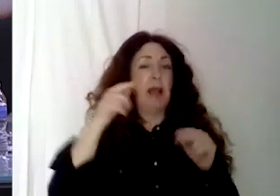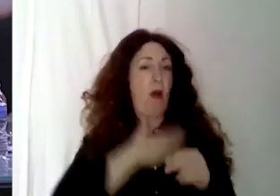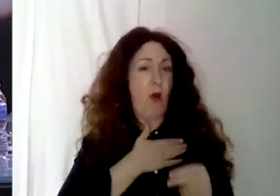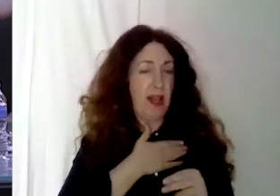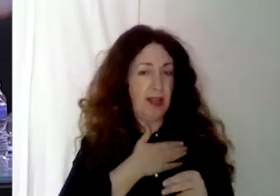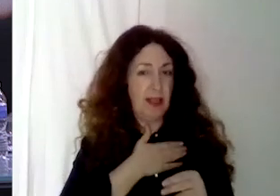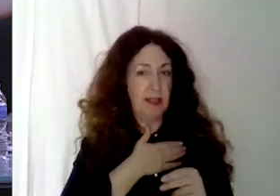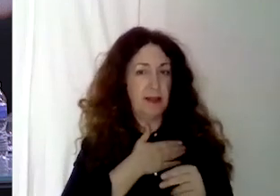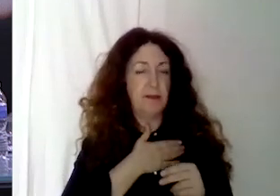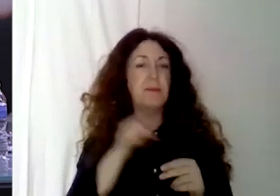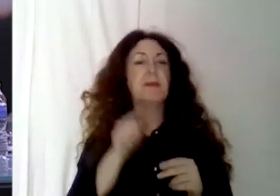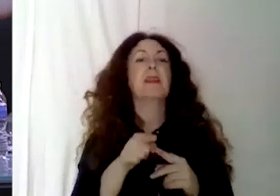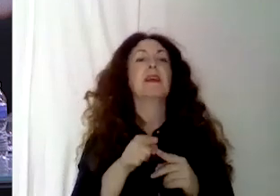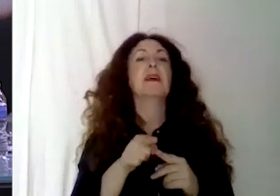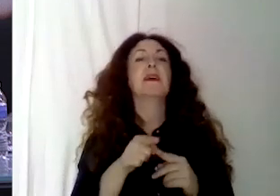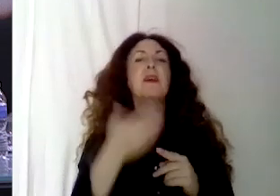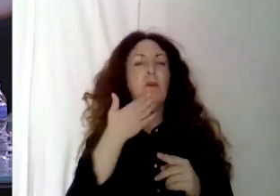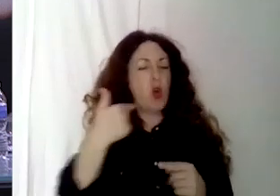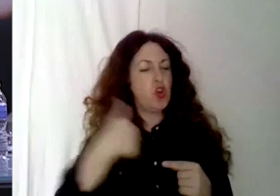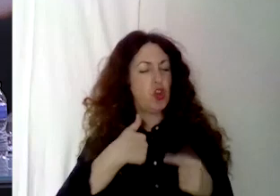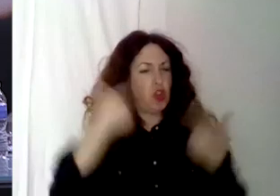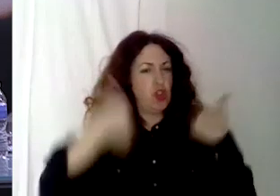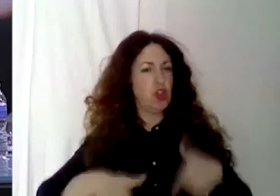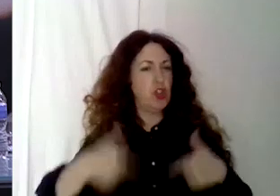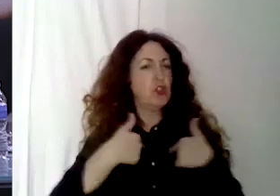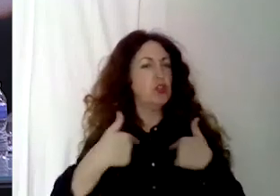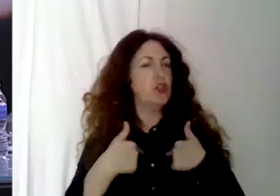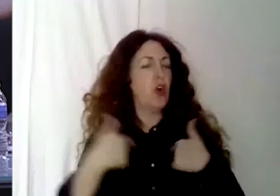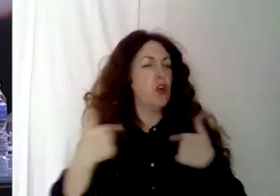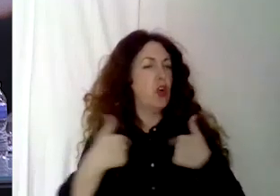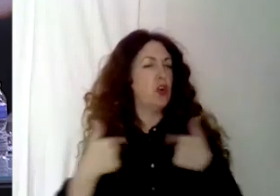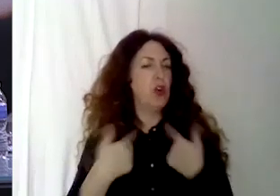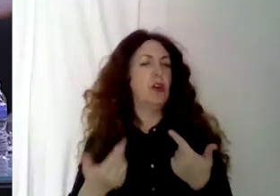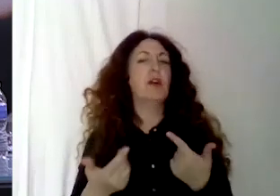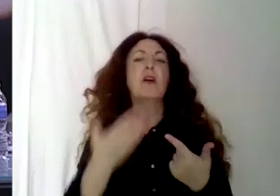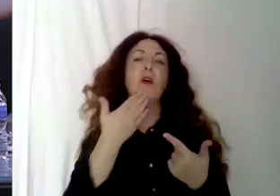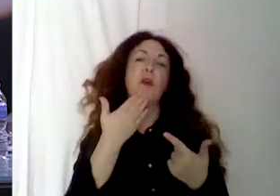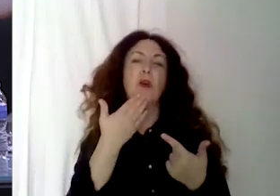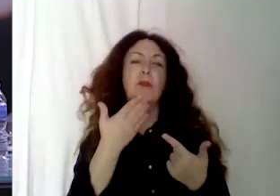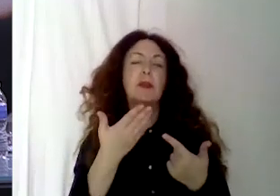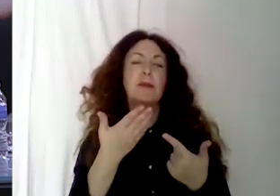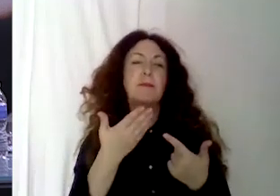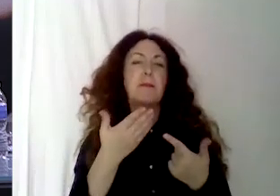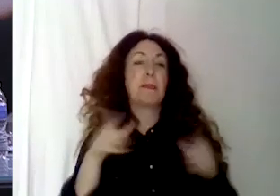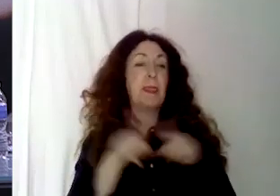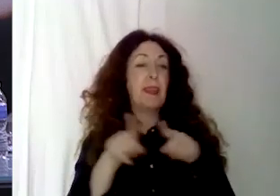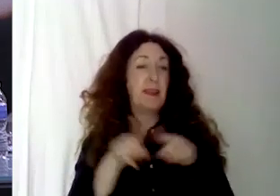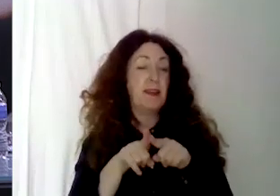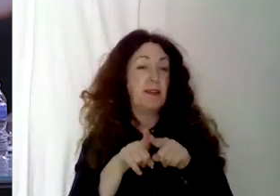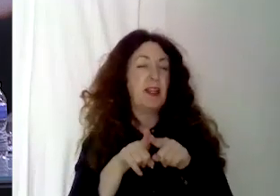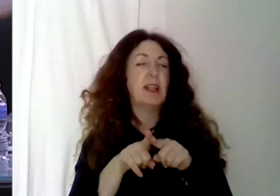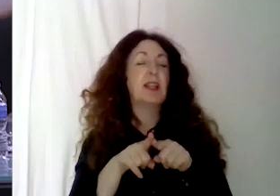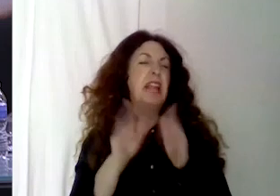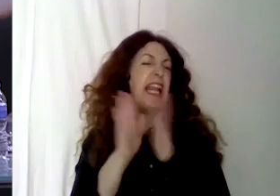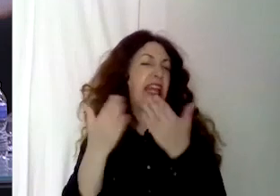Ese formulismo del yo, ¿no?, que va a entrar a saco, como dice Chuck Taylor, ¿no?, en las fuentes del yo, que va a